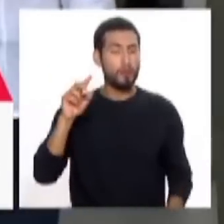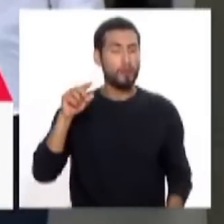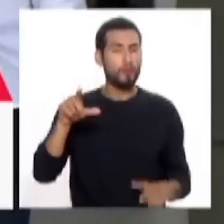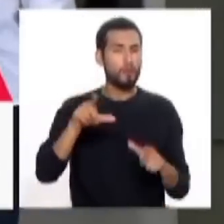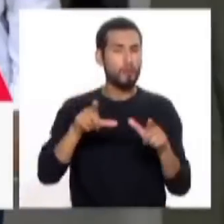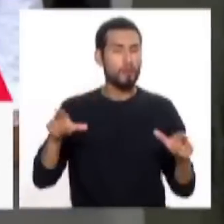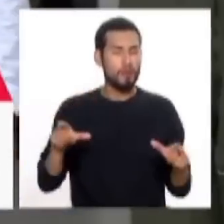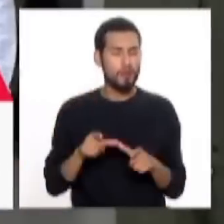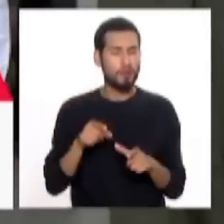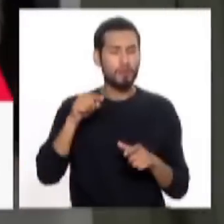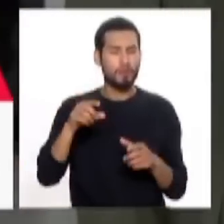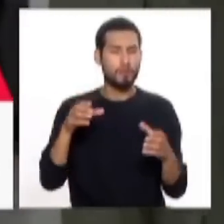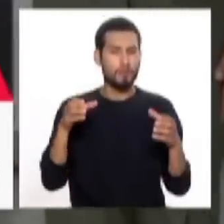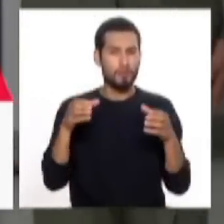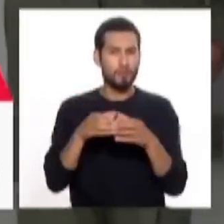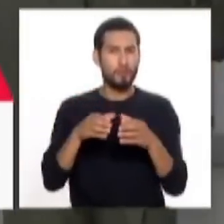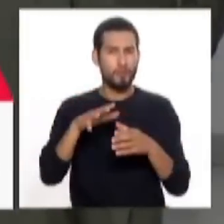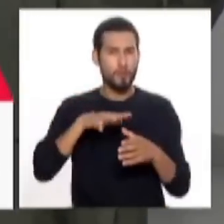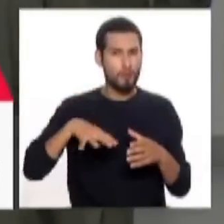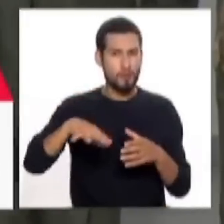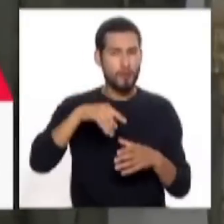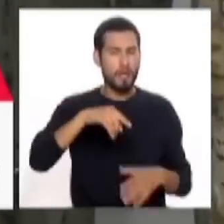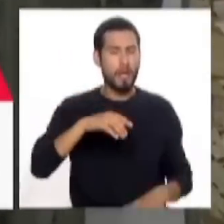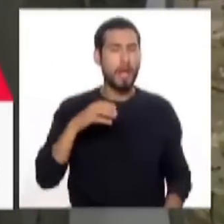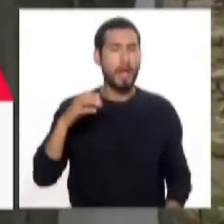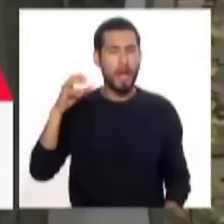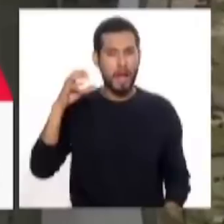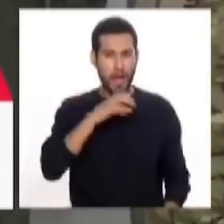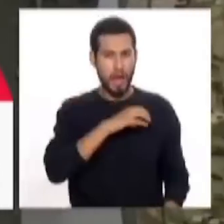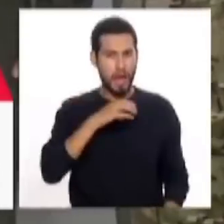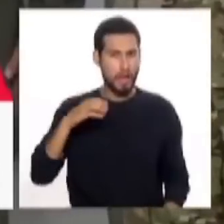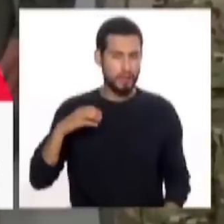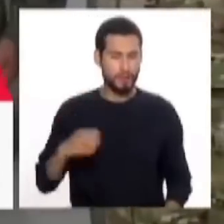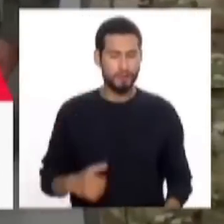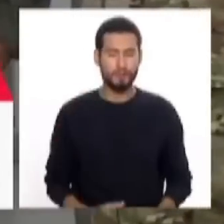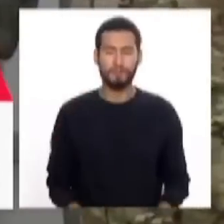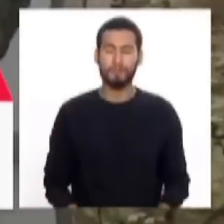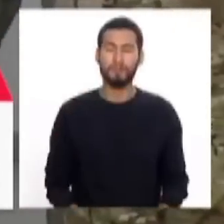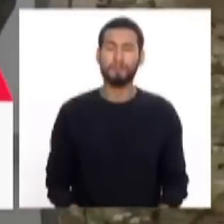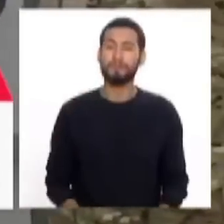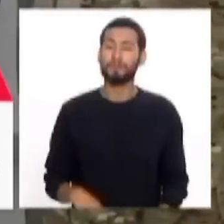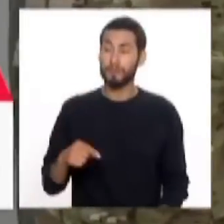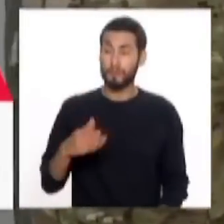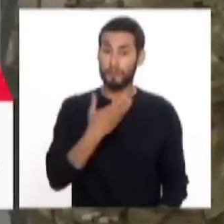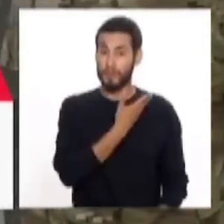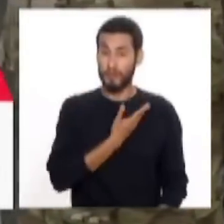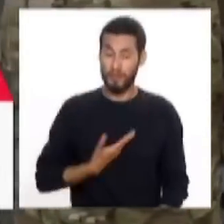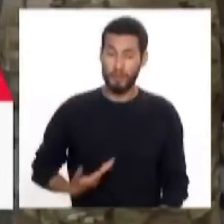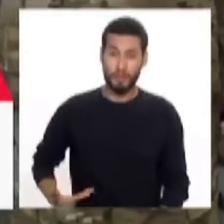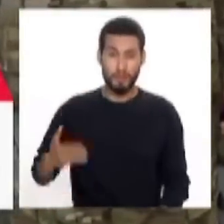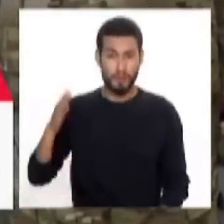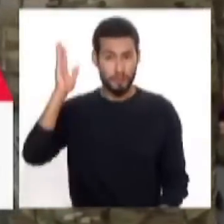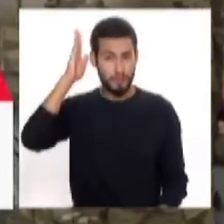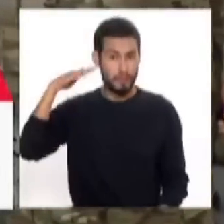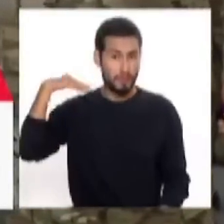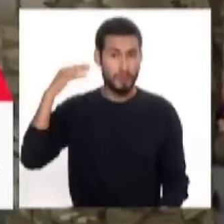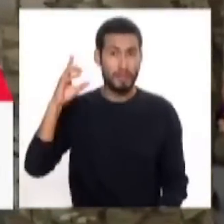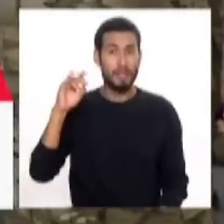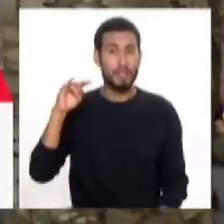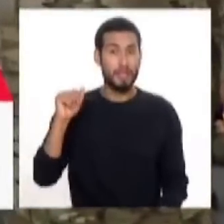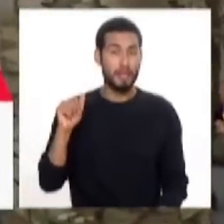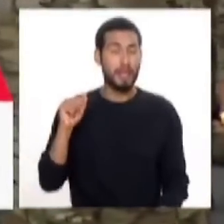provincia constitucional del Callao, donde la presidenta de la República, Dina Boluarte, participa de la ceremonia